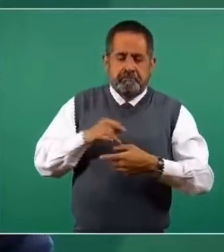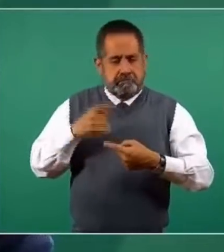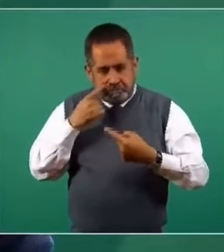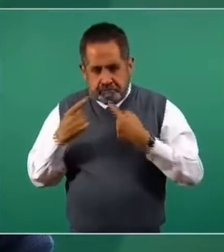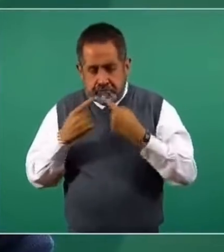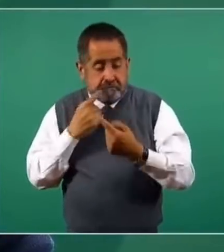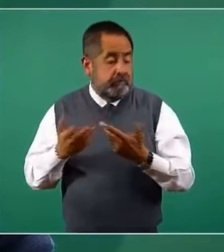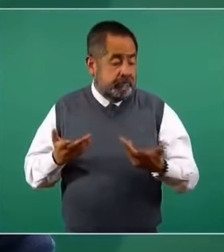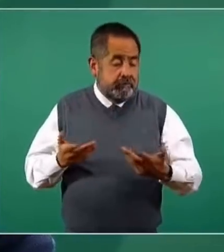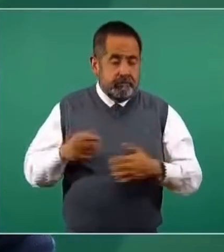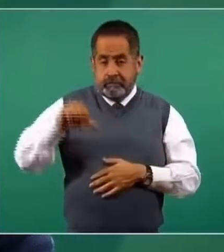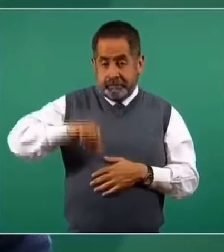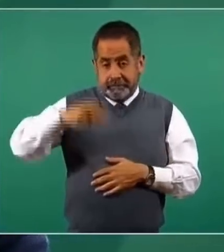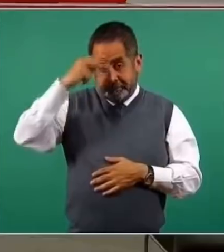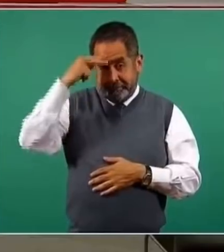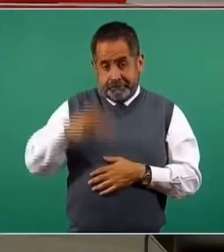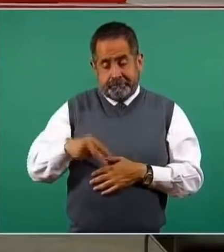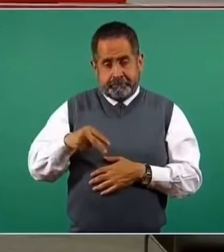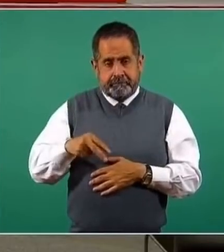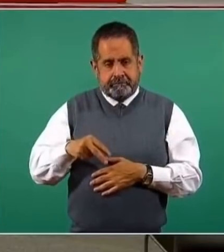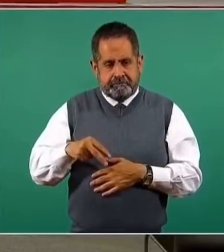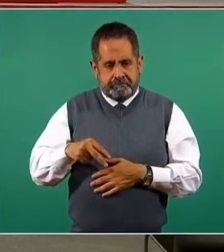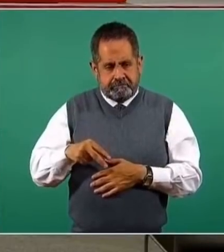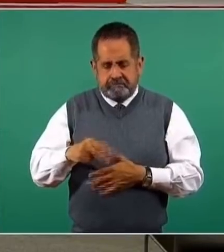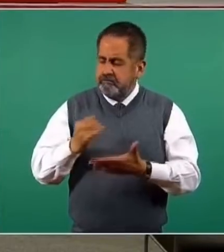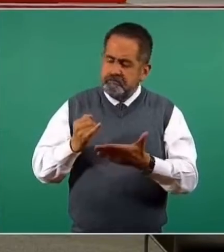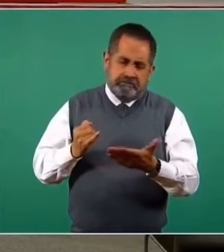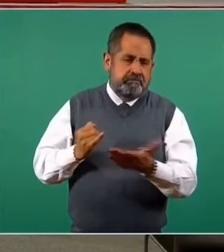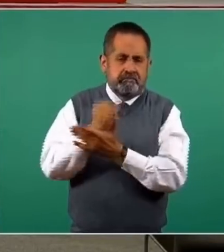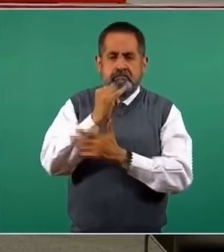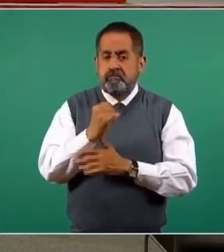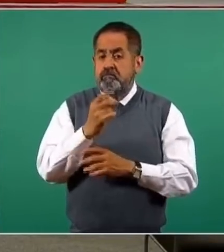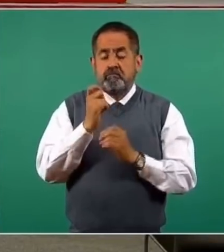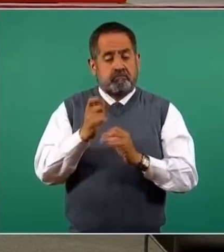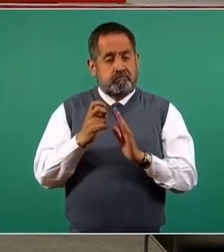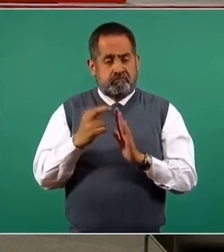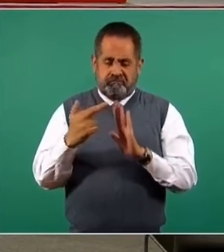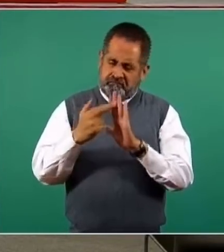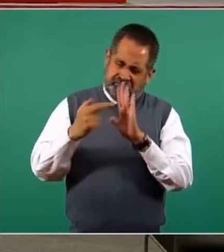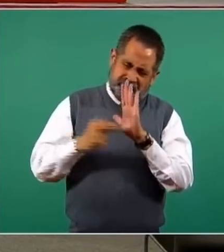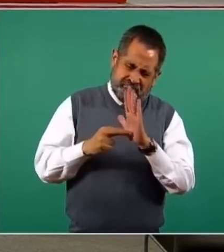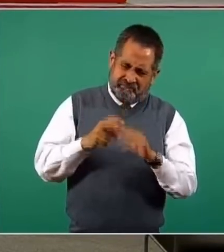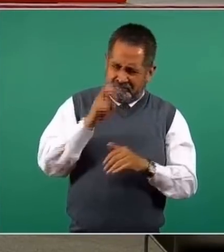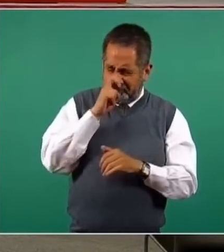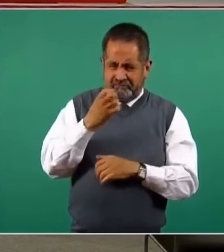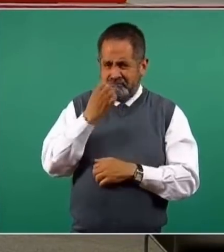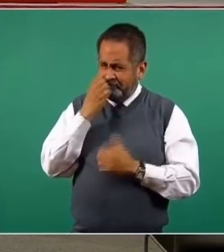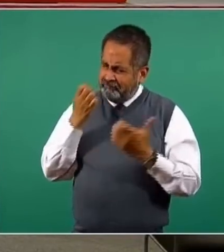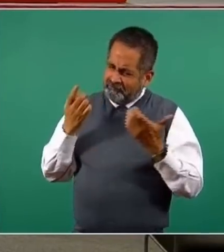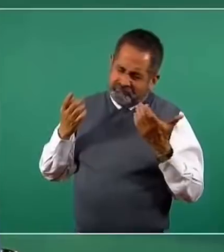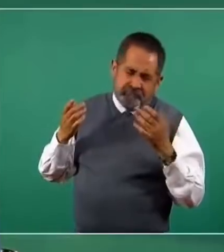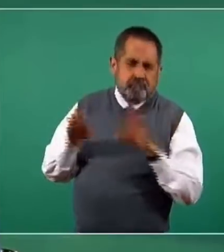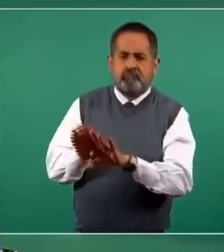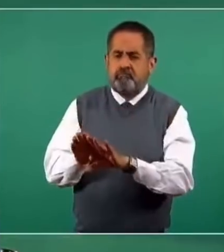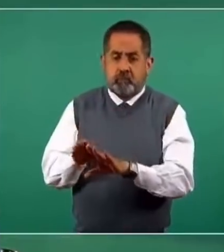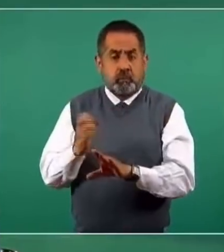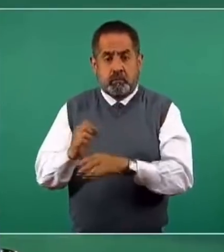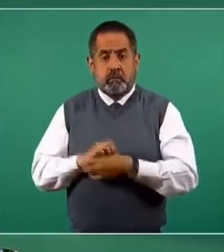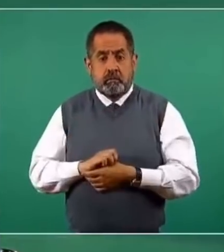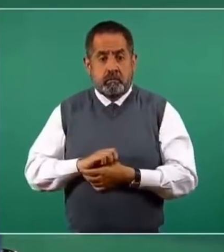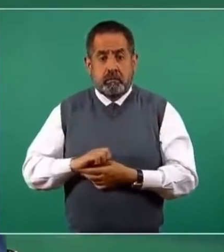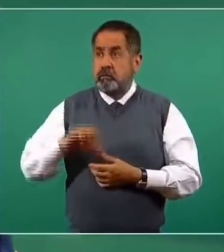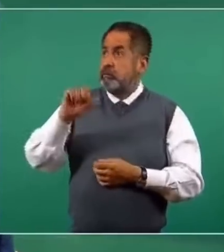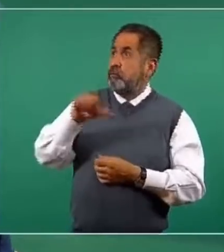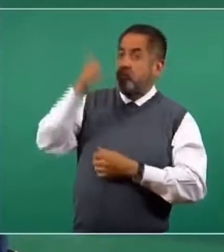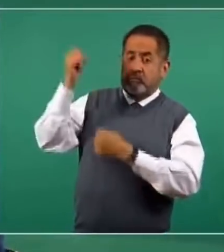que México tomó una de las más estrictas medidas de cierre del sistema educativo. Varios otros